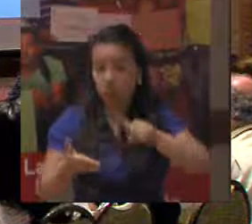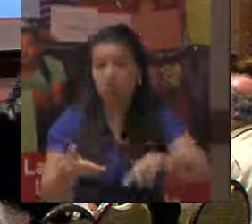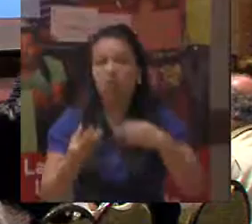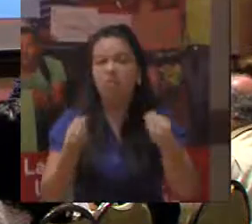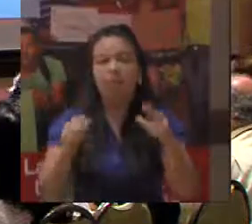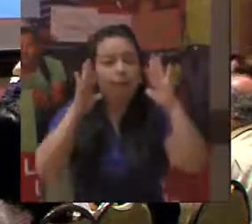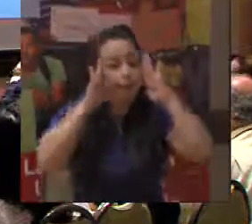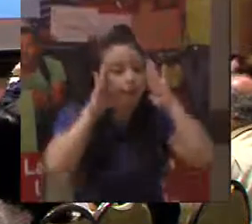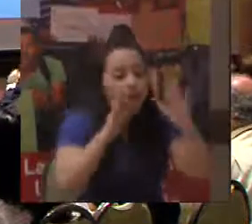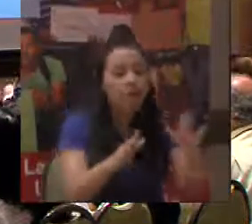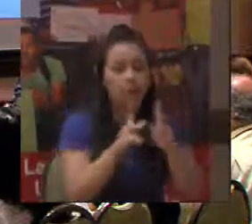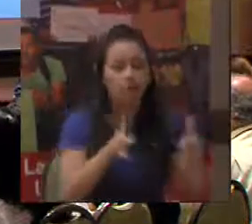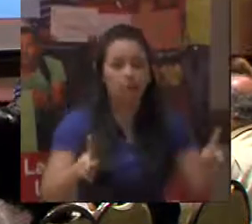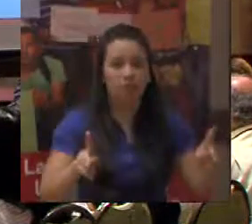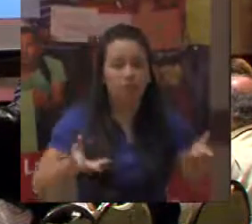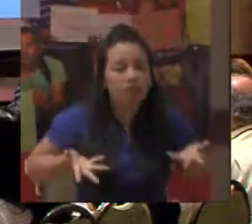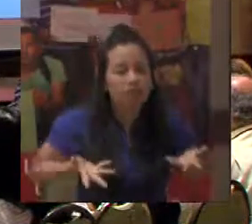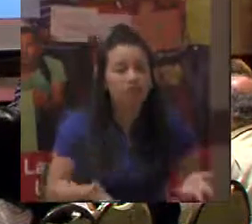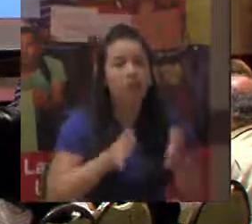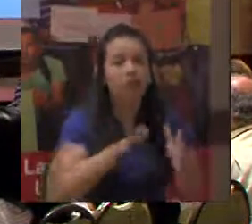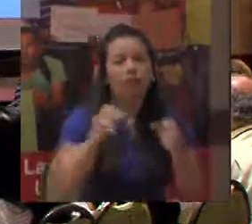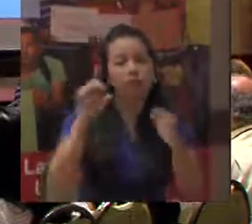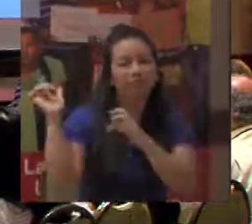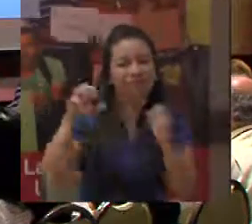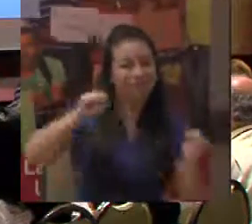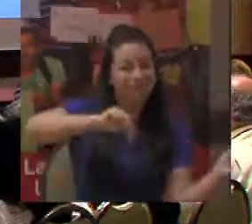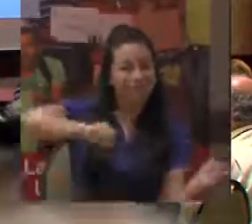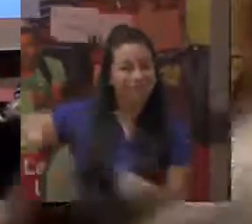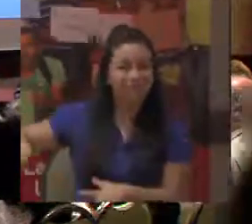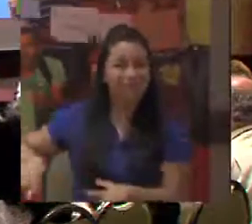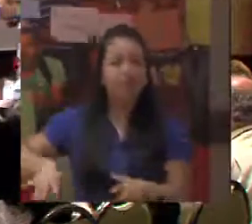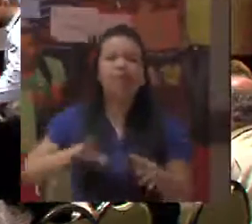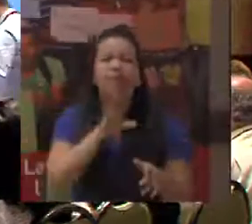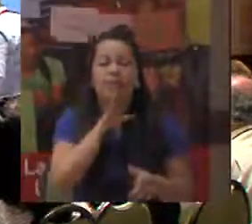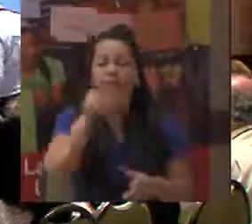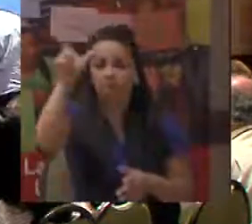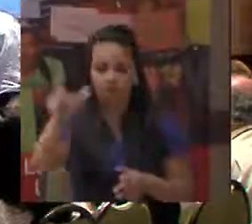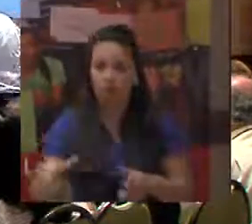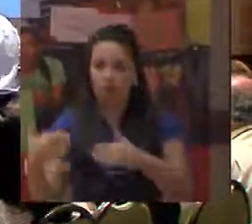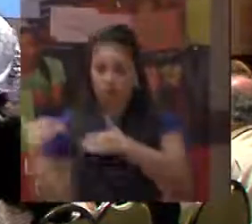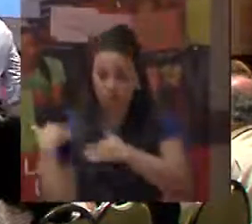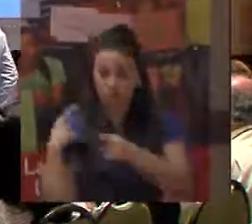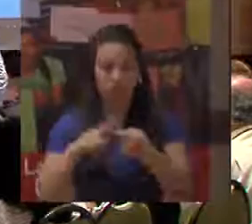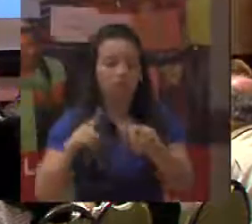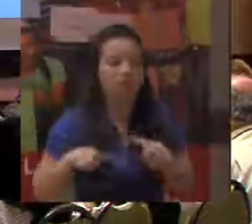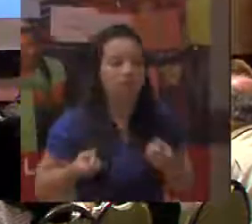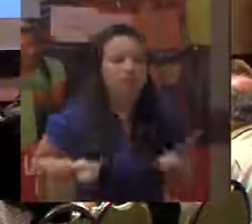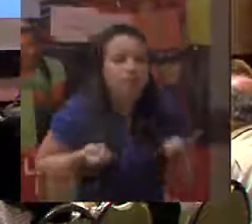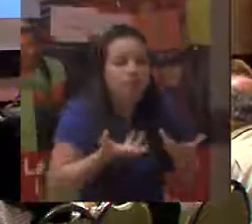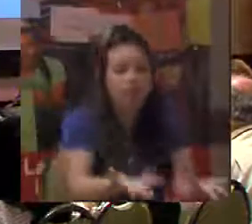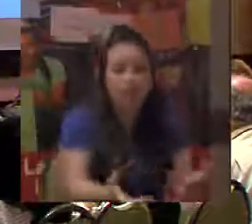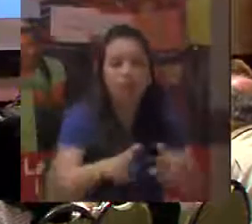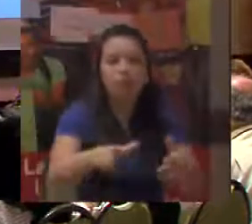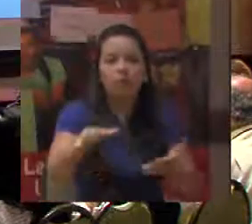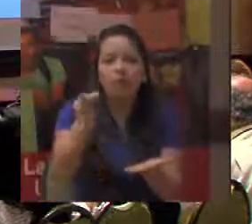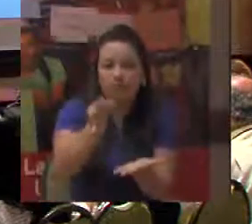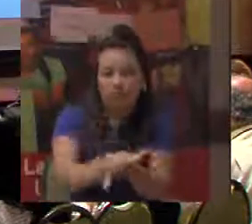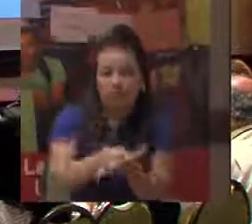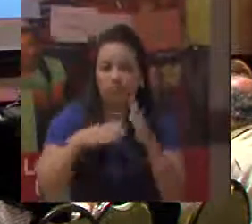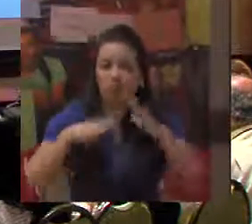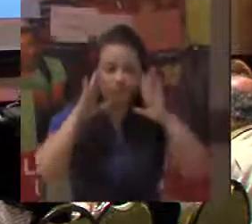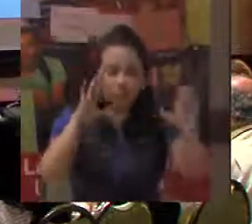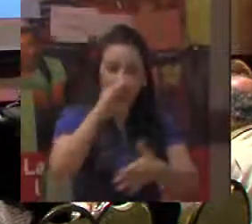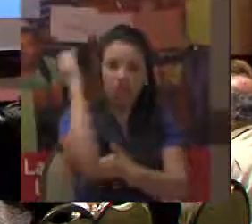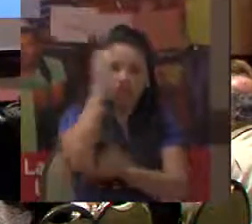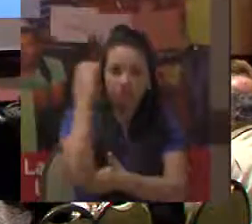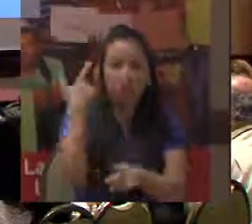atención directa a la población desmovilizada, eso quiere decir los reintegradores y los puntos de atención de la Agencia Colombiana para la Reintegración. Se